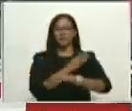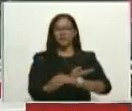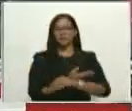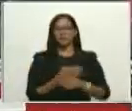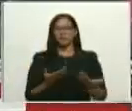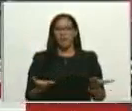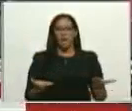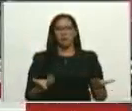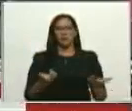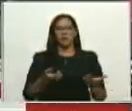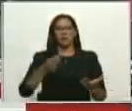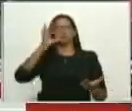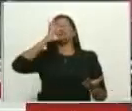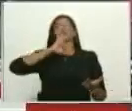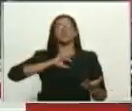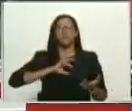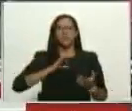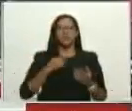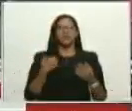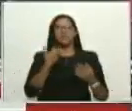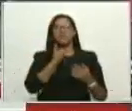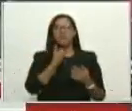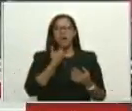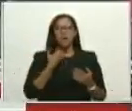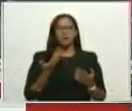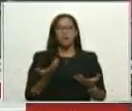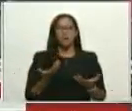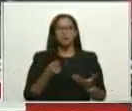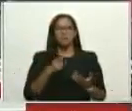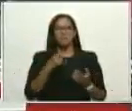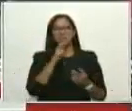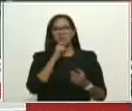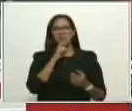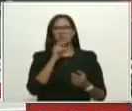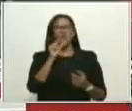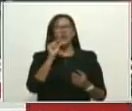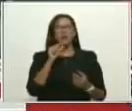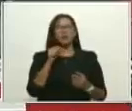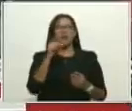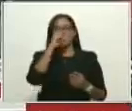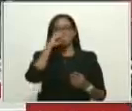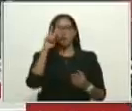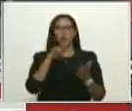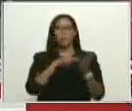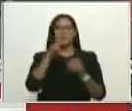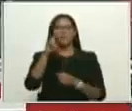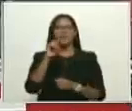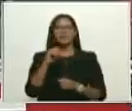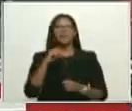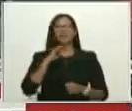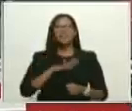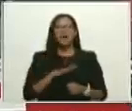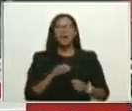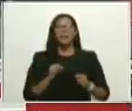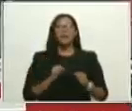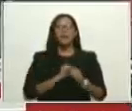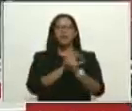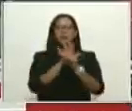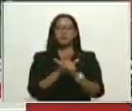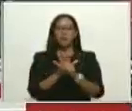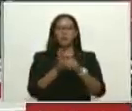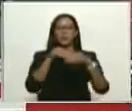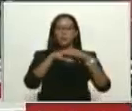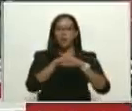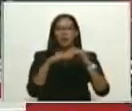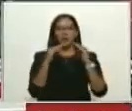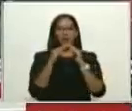de una situación difícil, complejo. Fue el único momento, año 2020, donde estábamos en cuarentena.